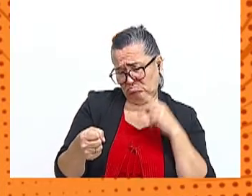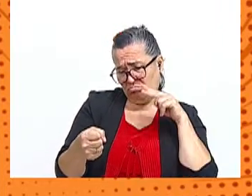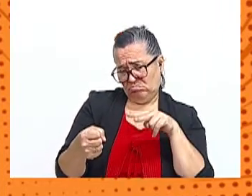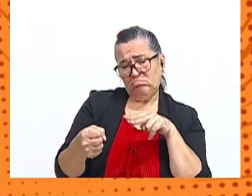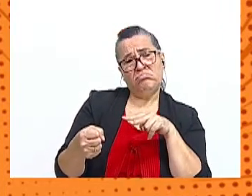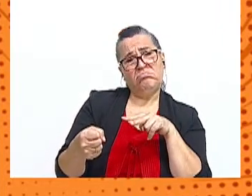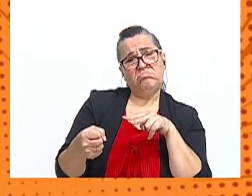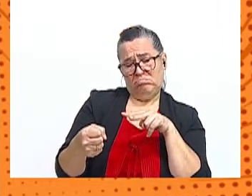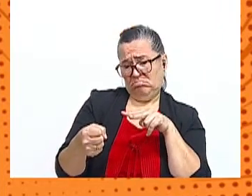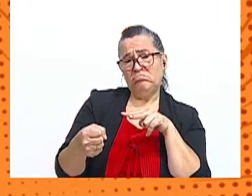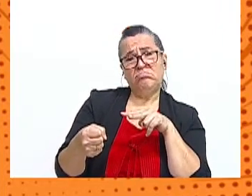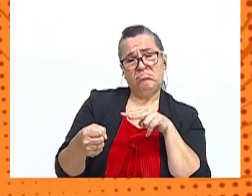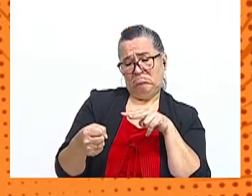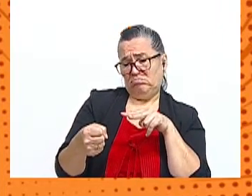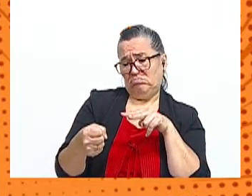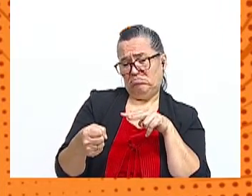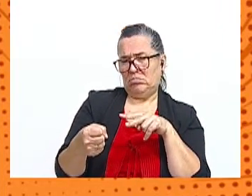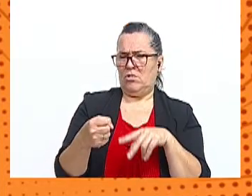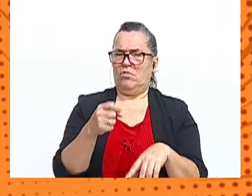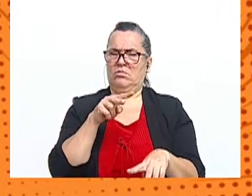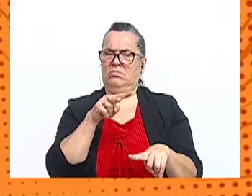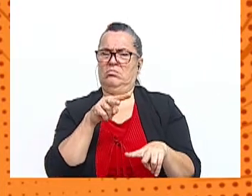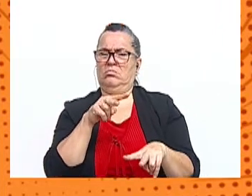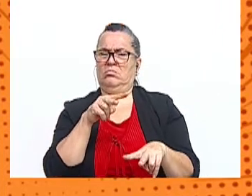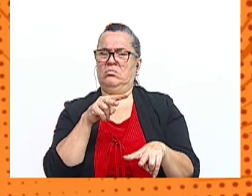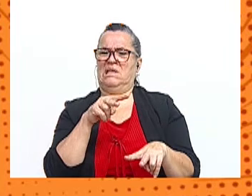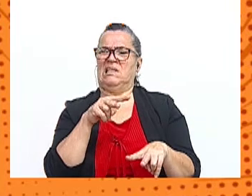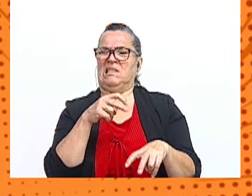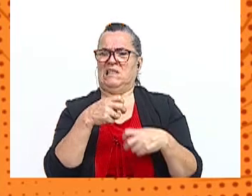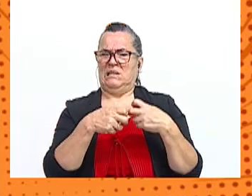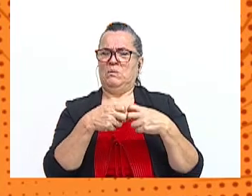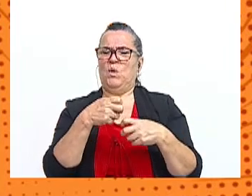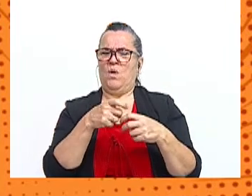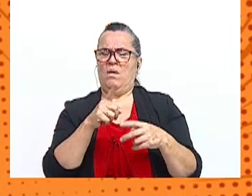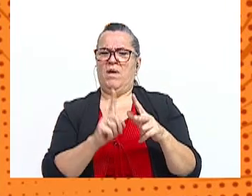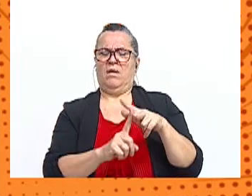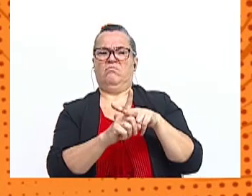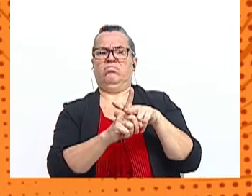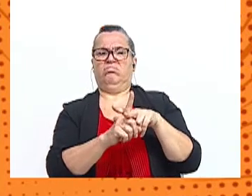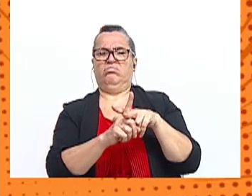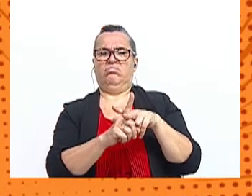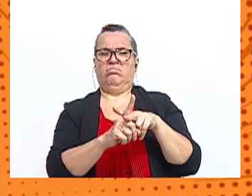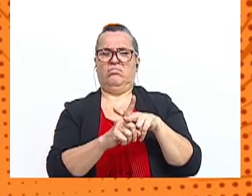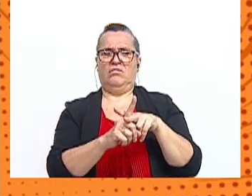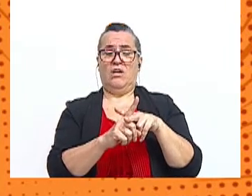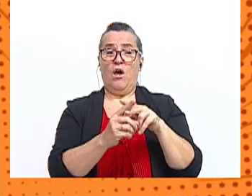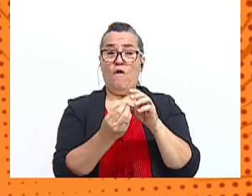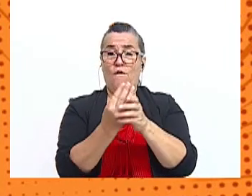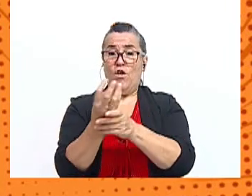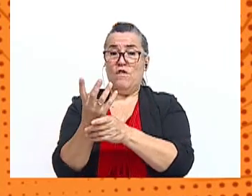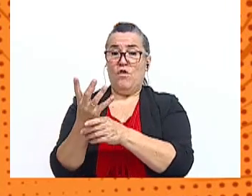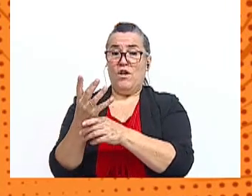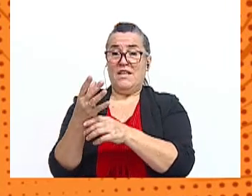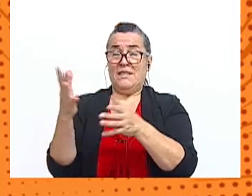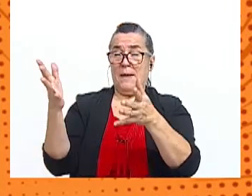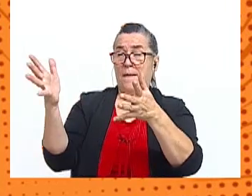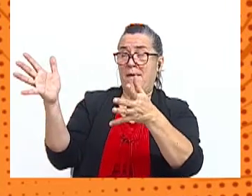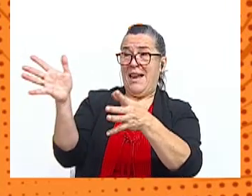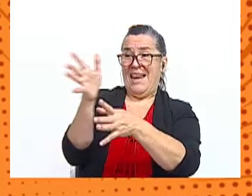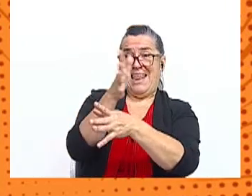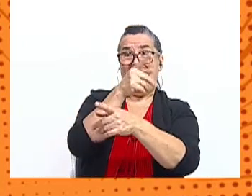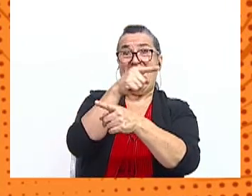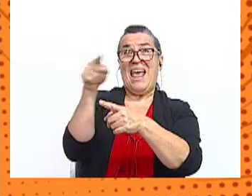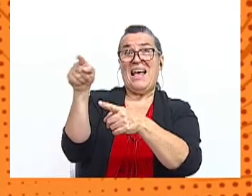Lo que nosotros como lectores podemos interpretar, hay un problema. ¿Qué vemos? Las flores se han desprendido y hay unas